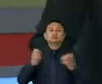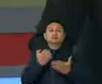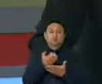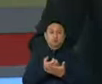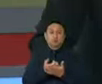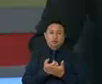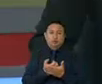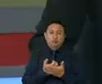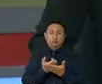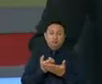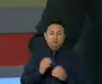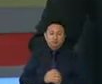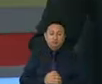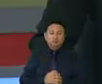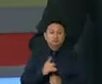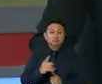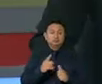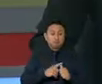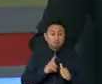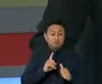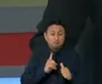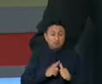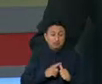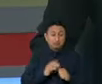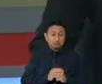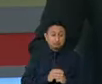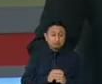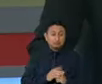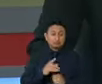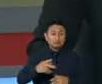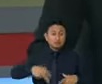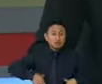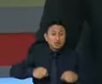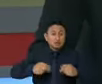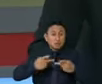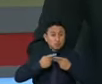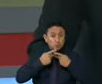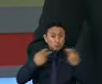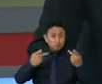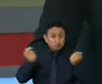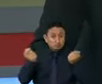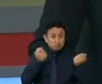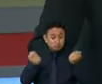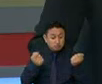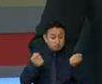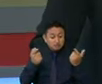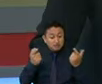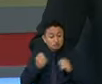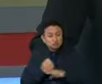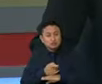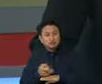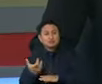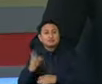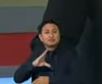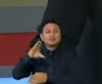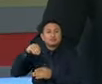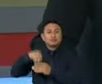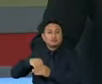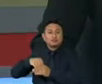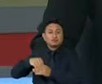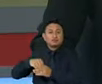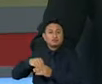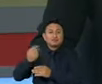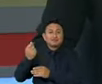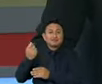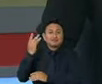económico, condicionamientos como ajustes en el gasto público podrían ser sugerencias del Fondo Monetario Internacional FMI